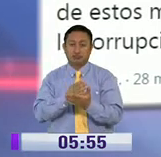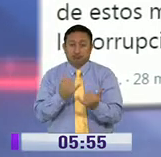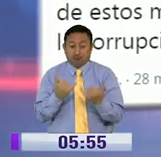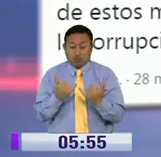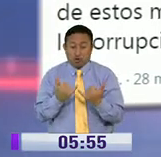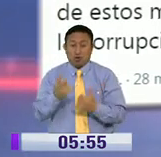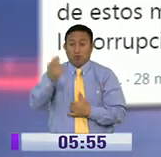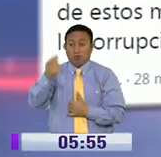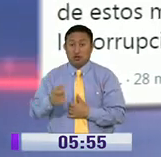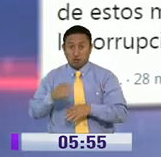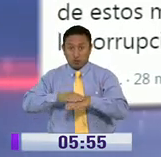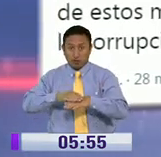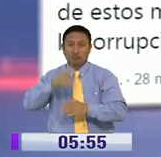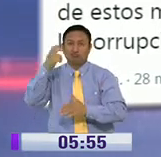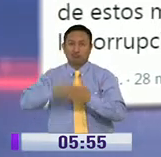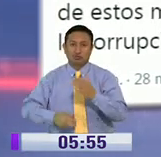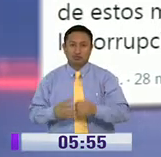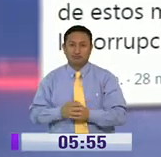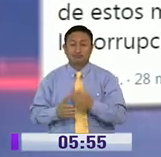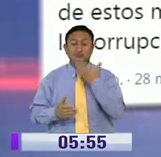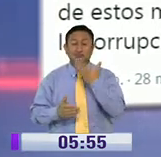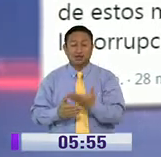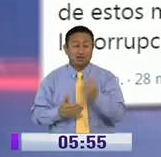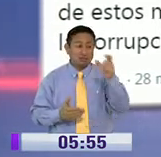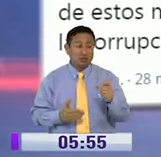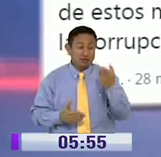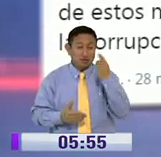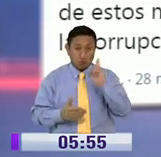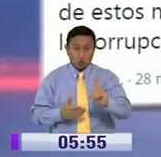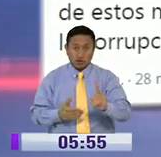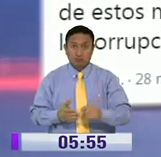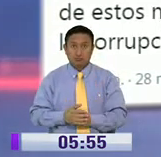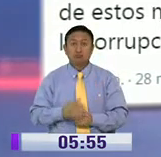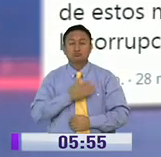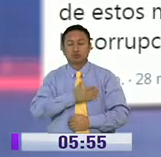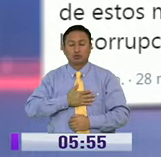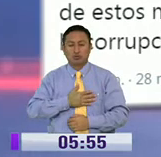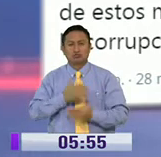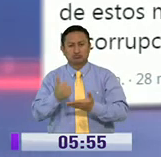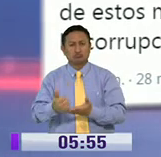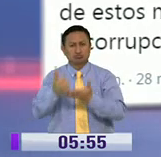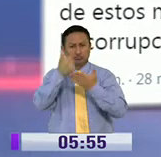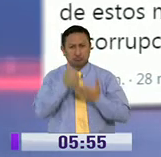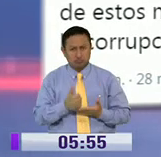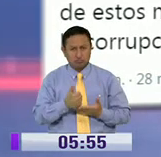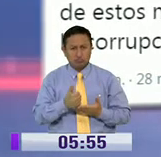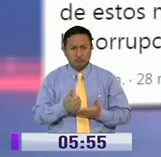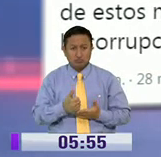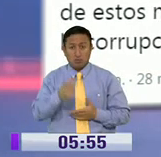a sancionar a los culpables. Gracias a quienes hicieron la denuncia. Por favor, síganos ayudando.